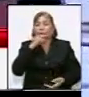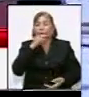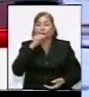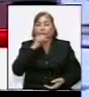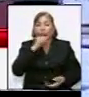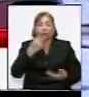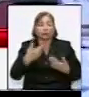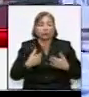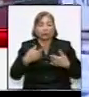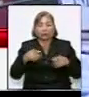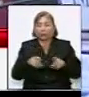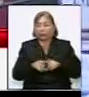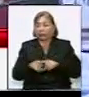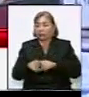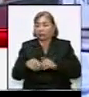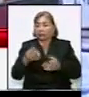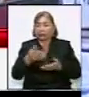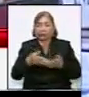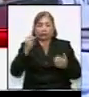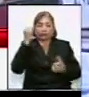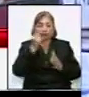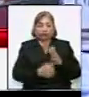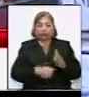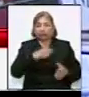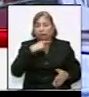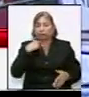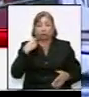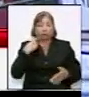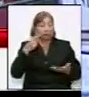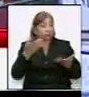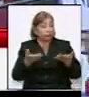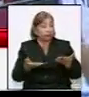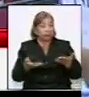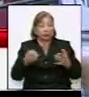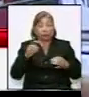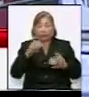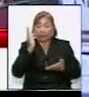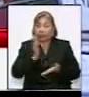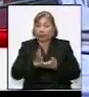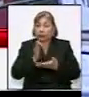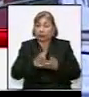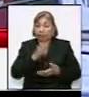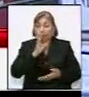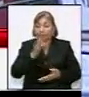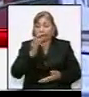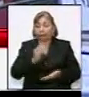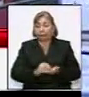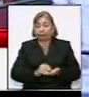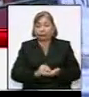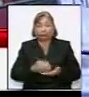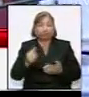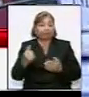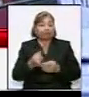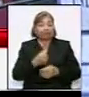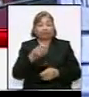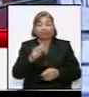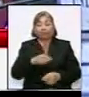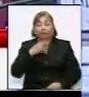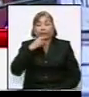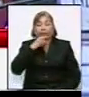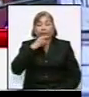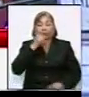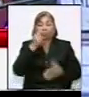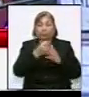condición de tal que de causa la muerte la necesidad de hacer más severas las sanciones a quienes causan lesiones graves a las mujeres